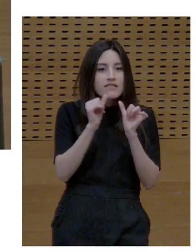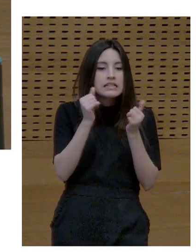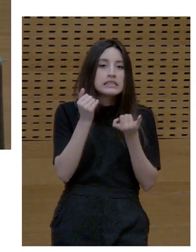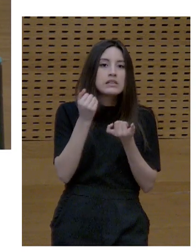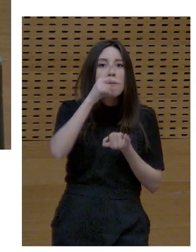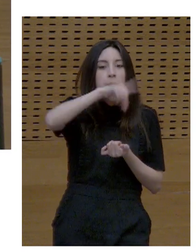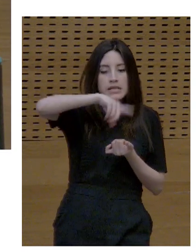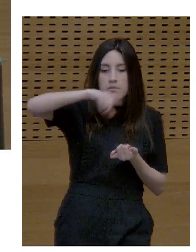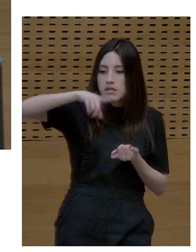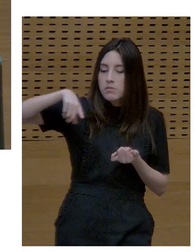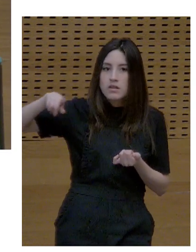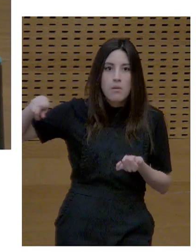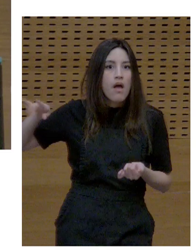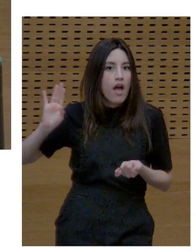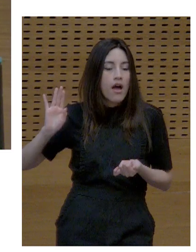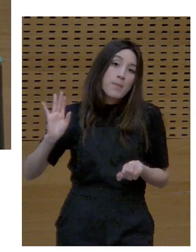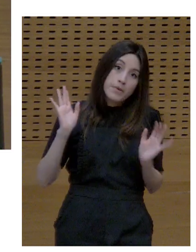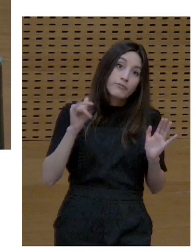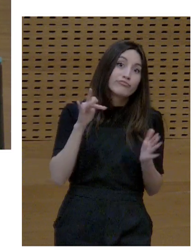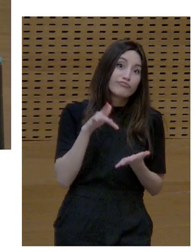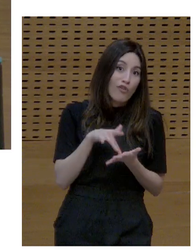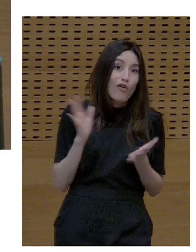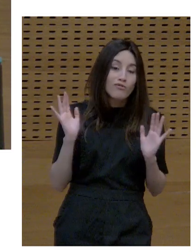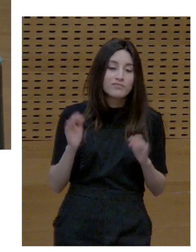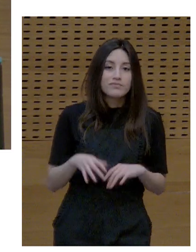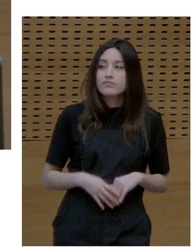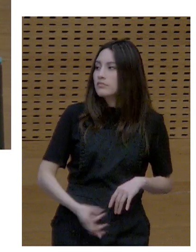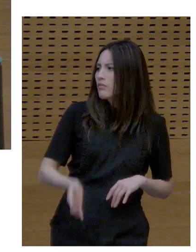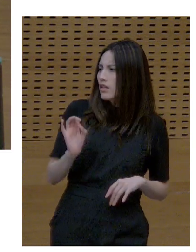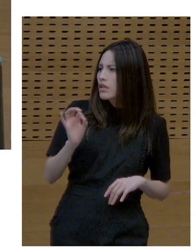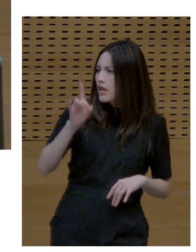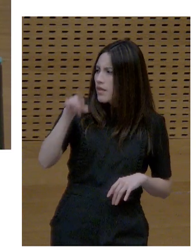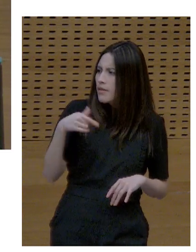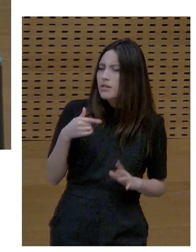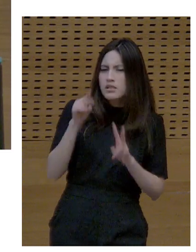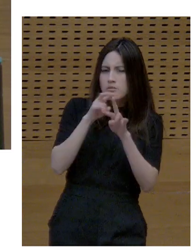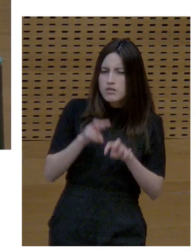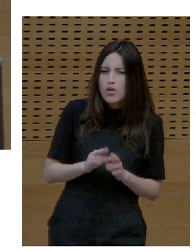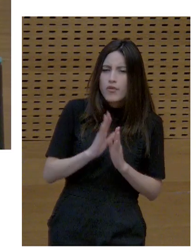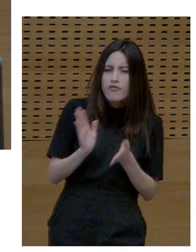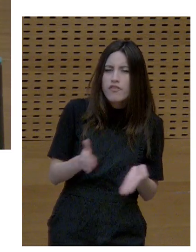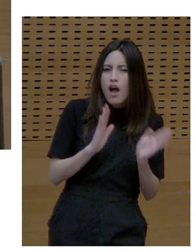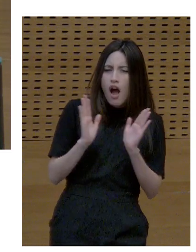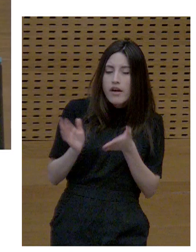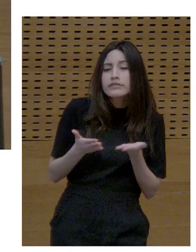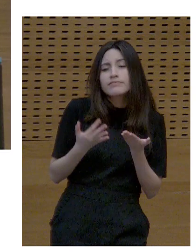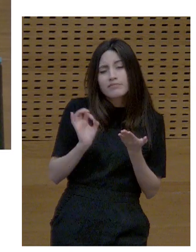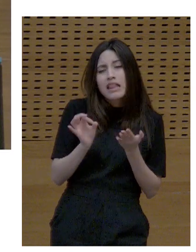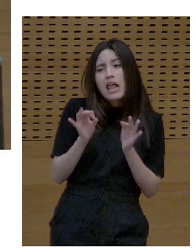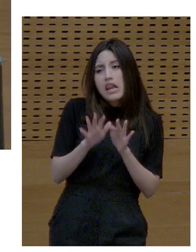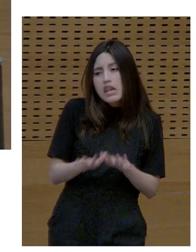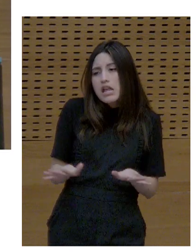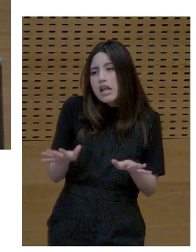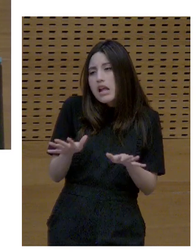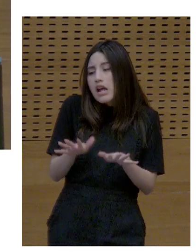claro. Pero hay que hacerlos. Y todos tienen sus fases y van lentos, van más lento de lo que nos gustaría, pero es que es